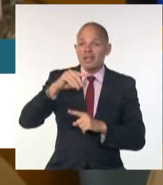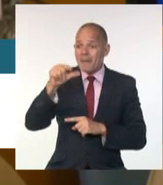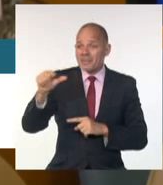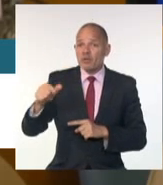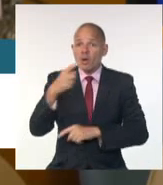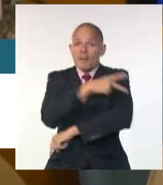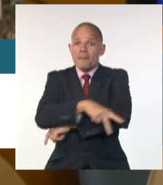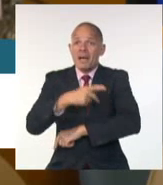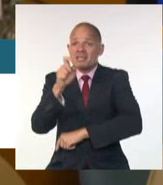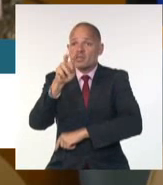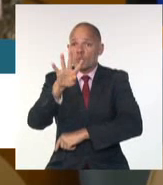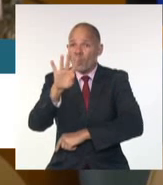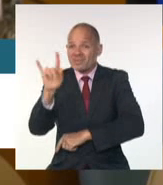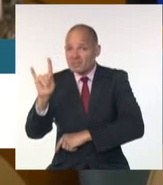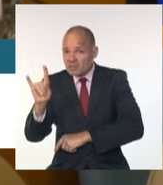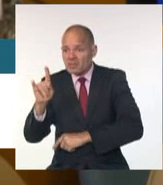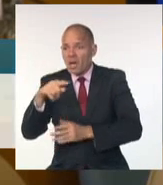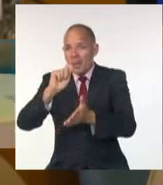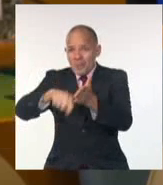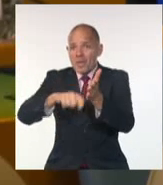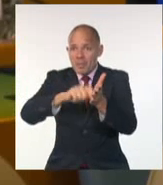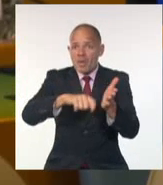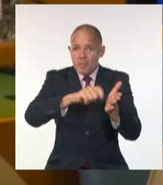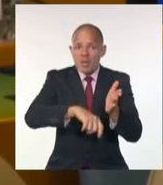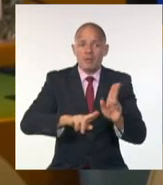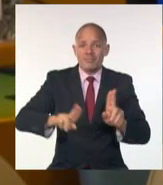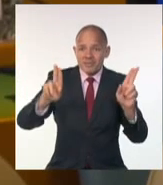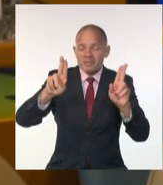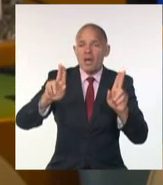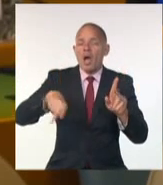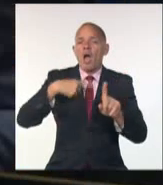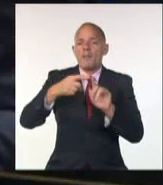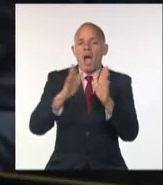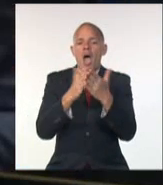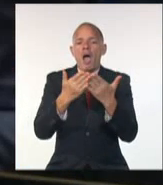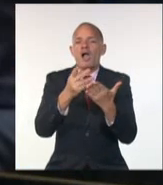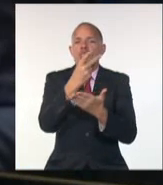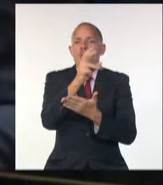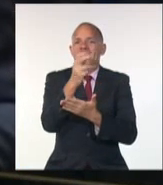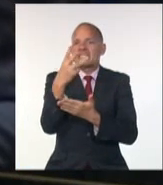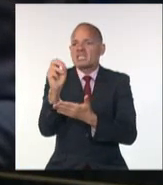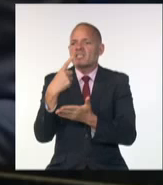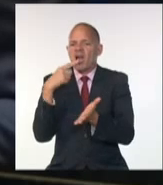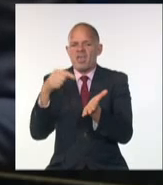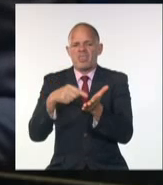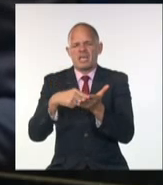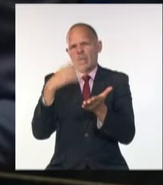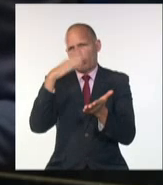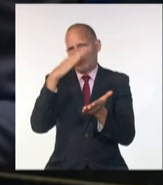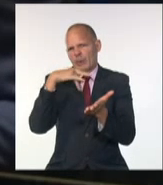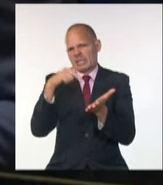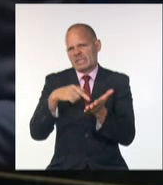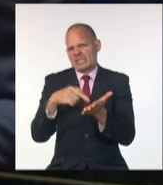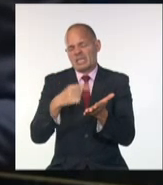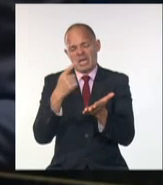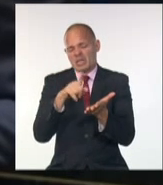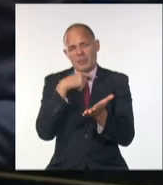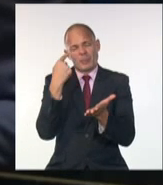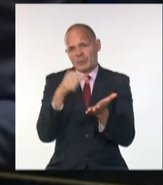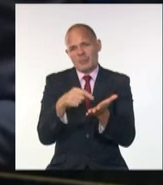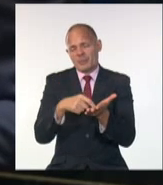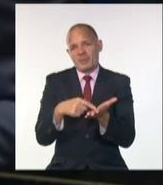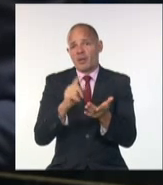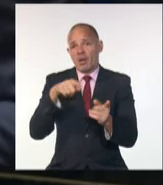Nueva York. Tildó la Agenda 2030 de socialista y fracasada, a la par que lanzó críticas selectivas contra gobiernos de